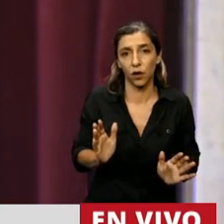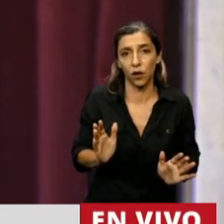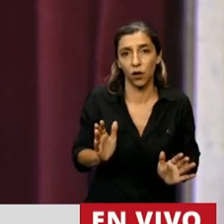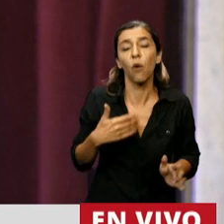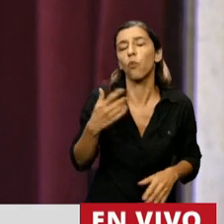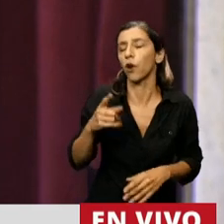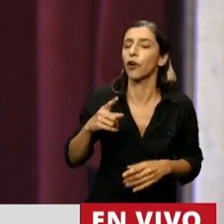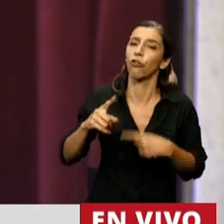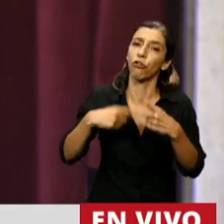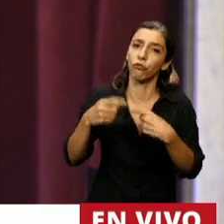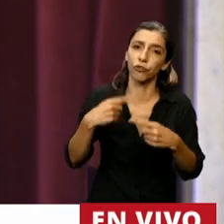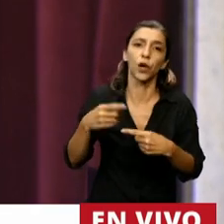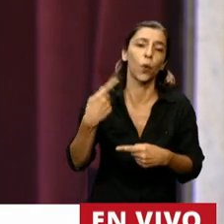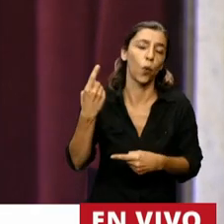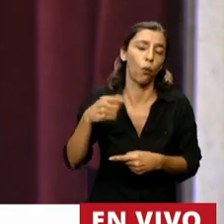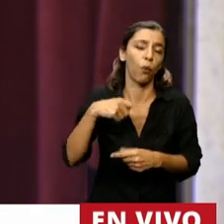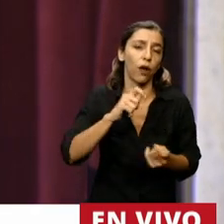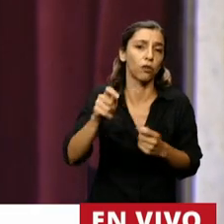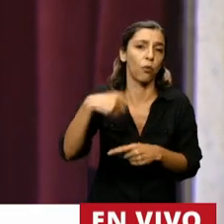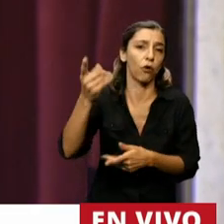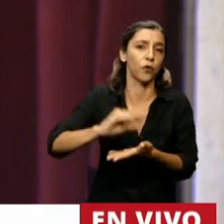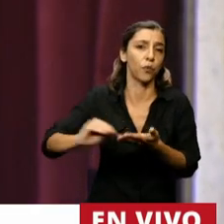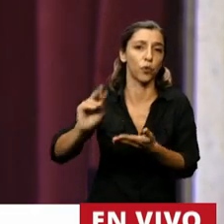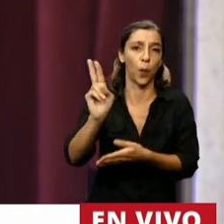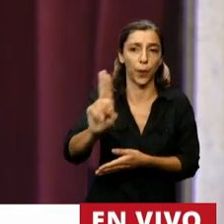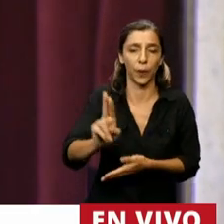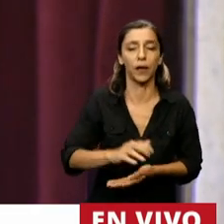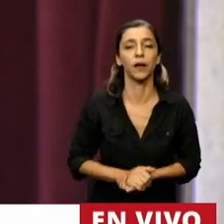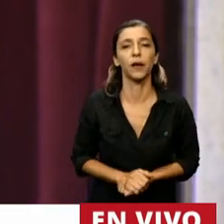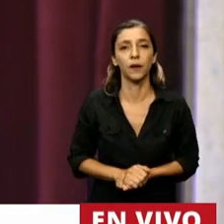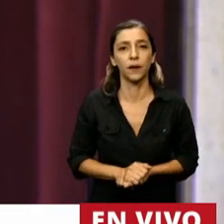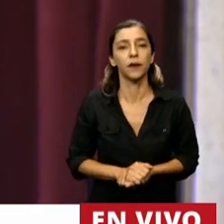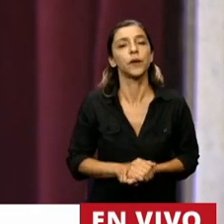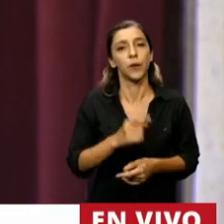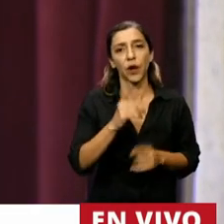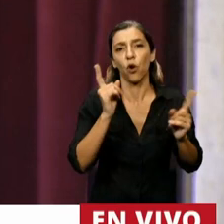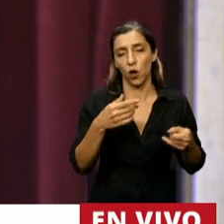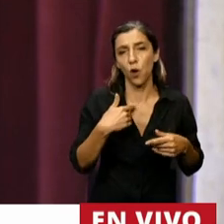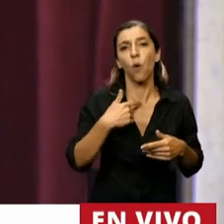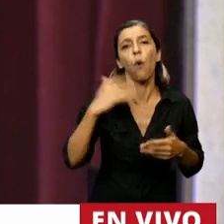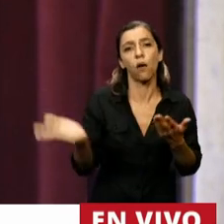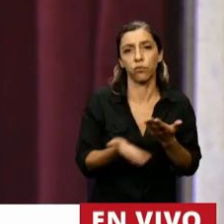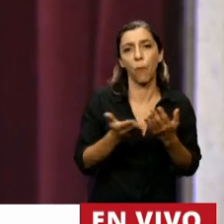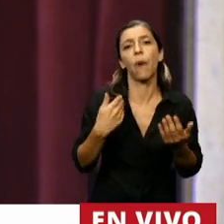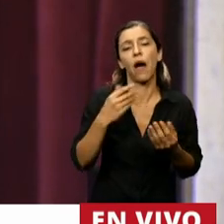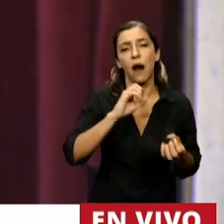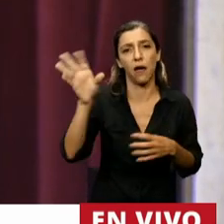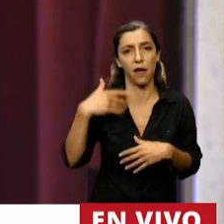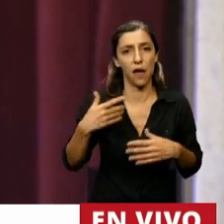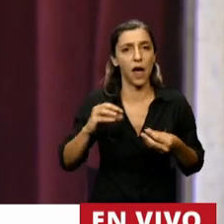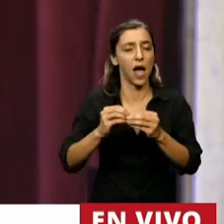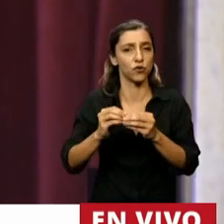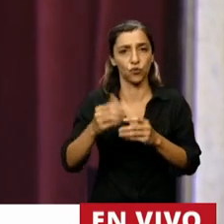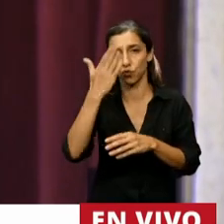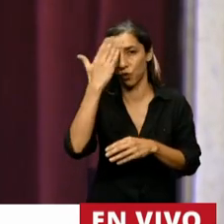Continúe con la siguiente cuestión de privilegio. Gracias, y señor espero diputado. Que trate rápido en la Comisión de Asuntos Constitucionales. Ok, muchas gracias, diputado. Tiene